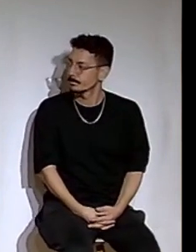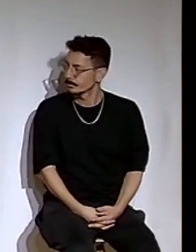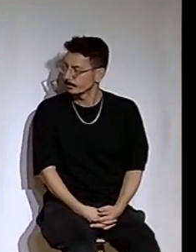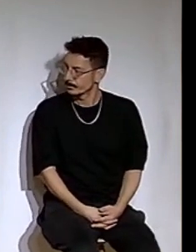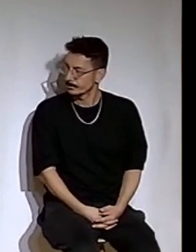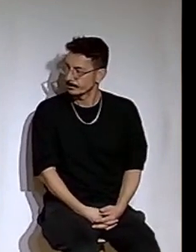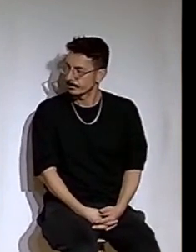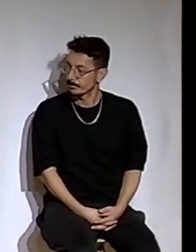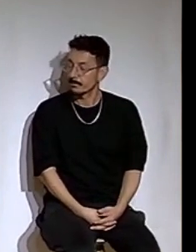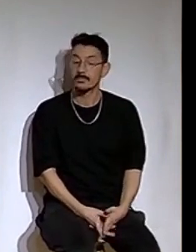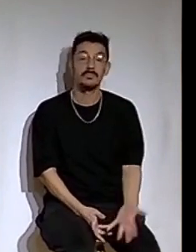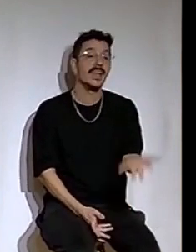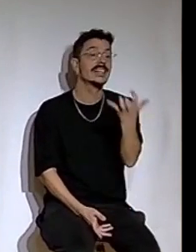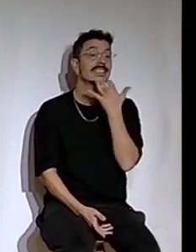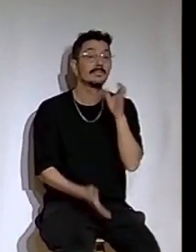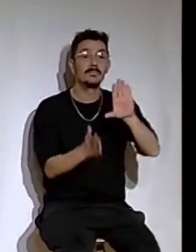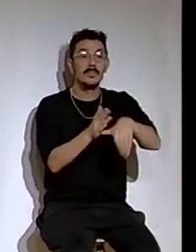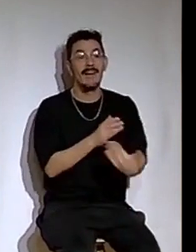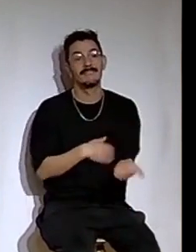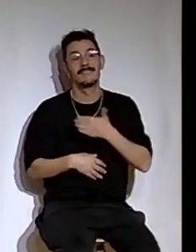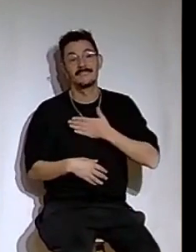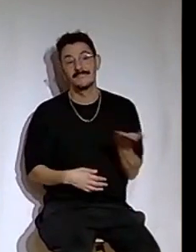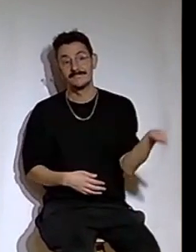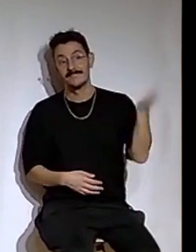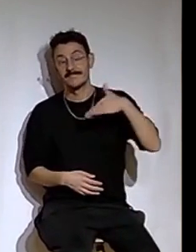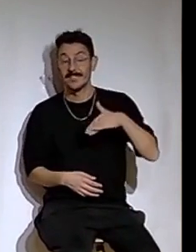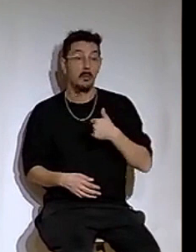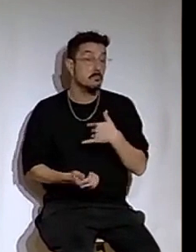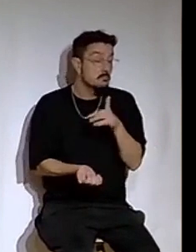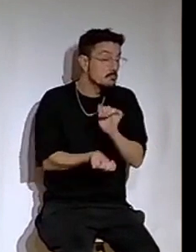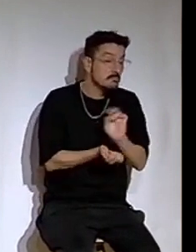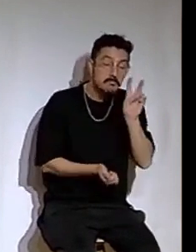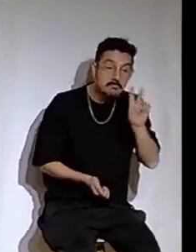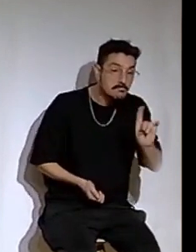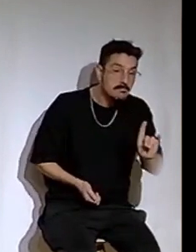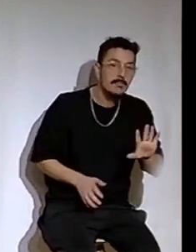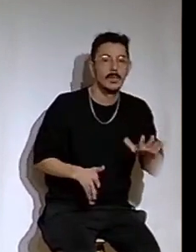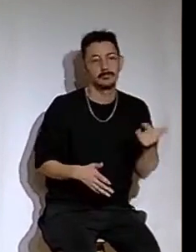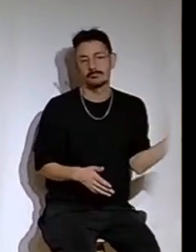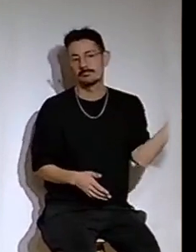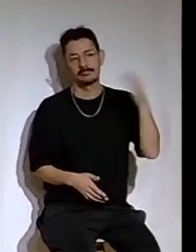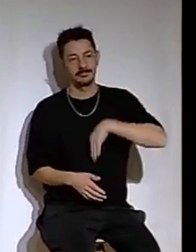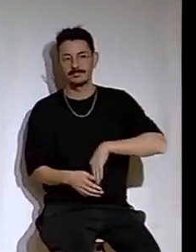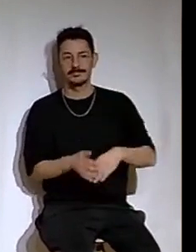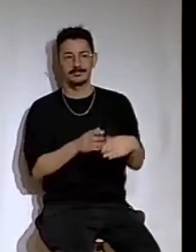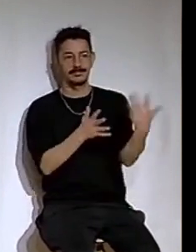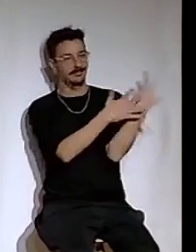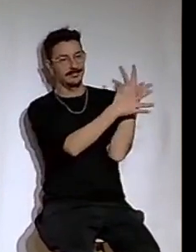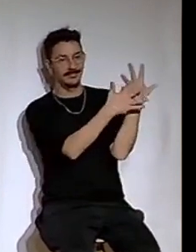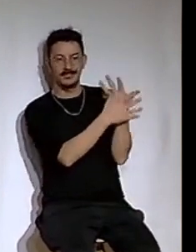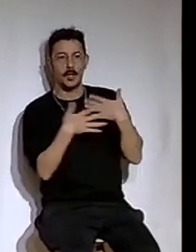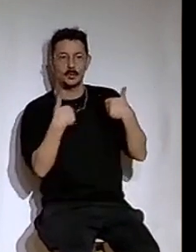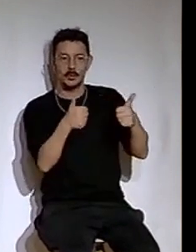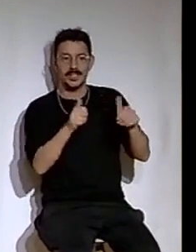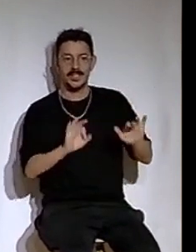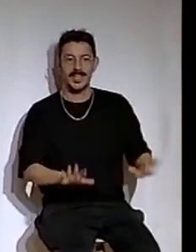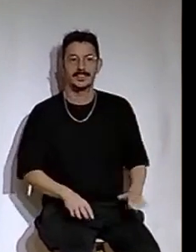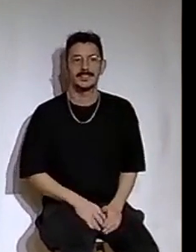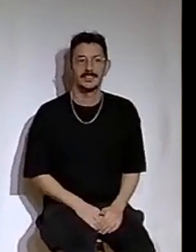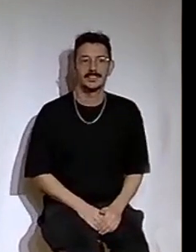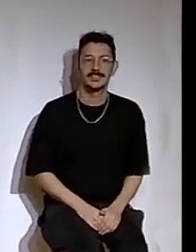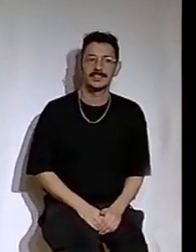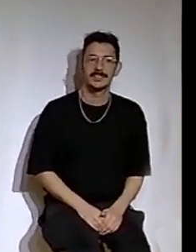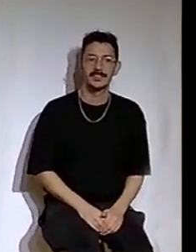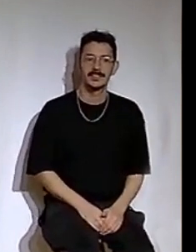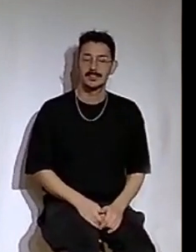paso también a los compases que están aquí con nosotros Vale y ahora vamos a poner unos vídeos de algunas